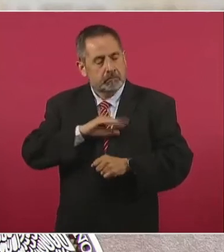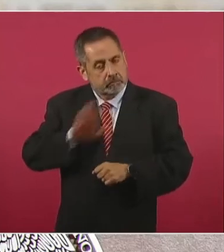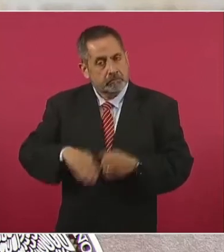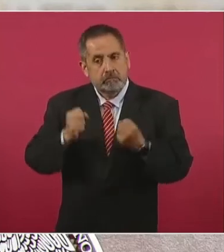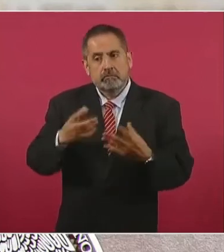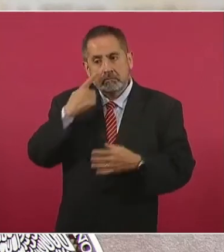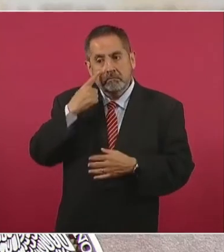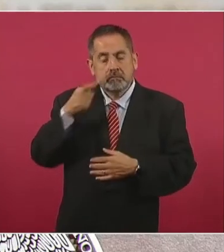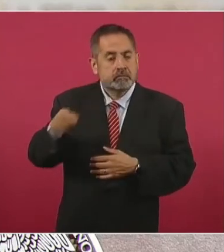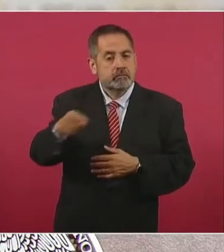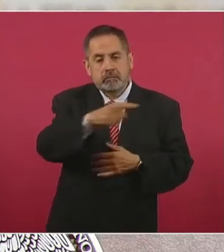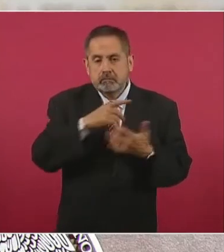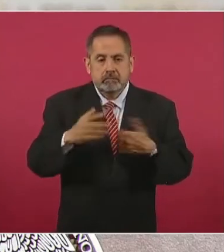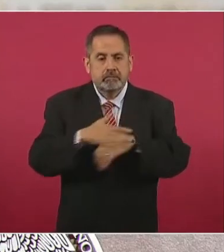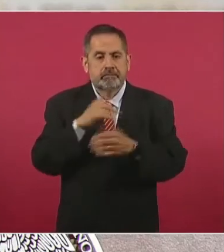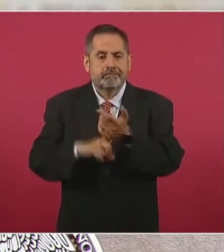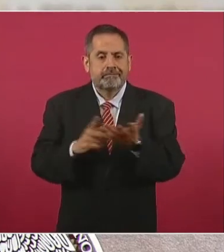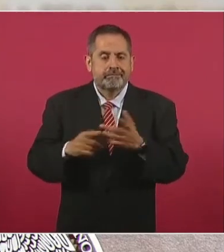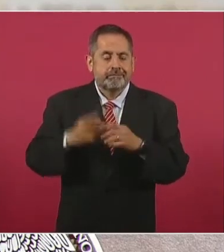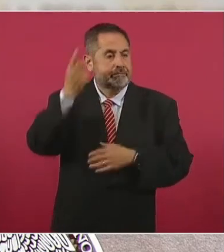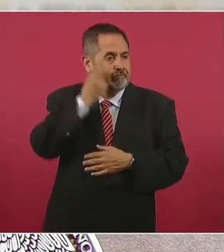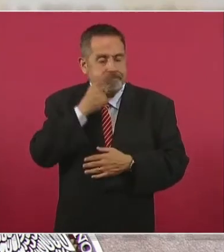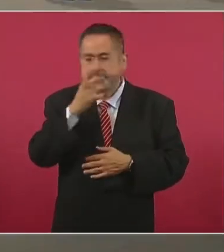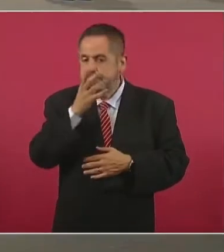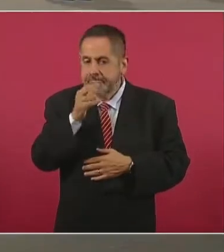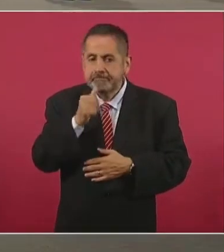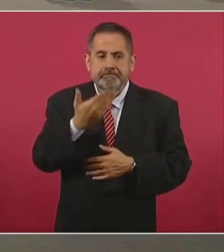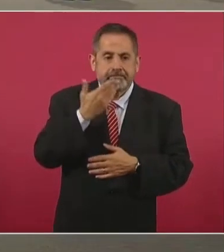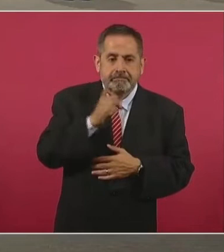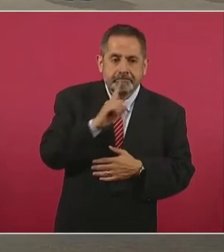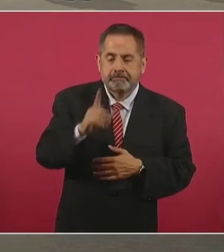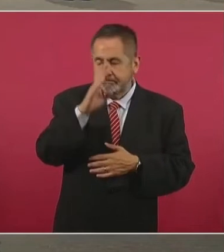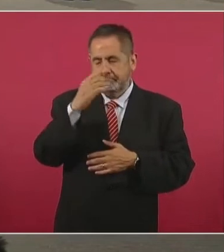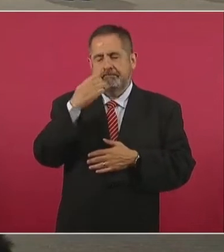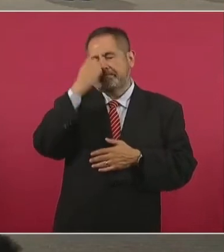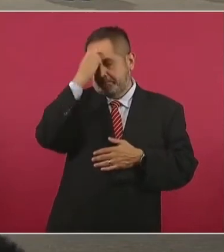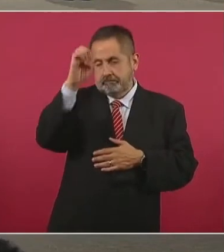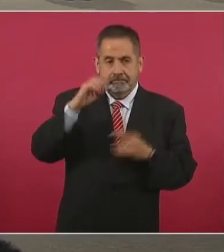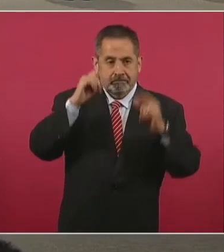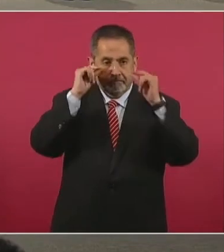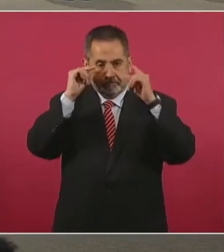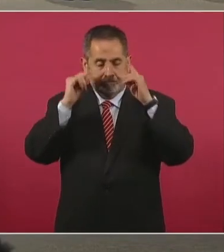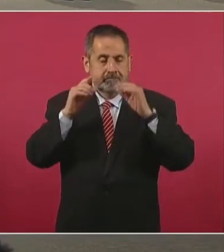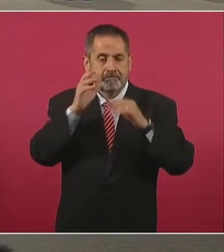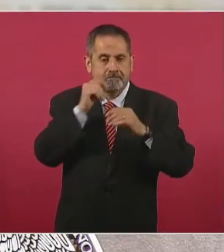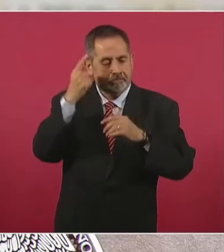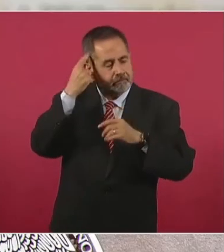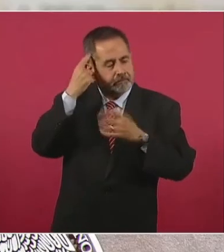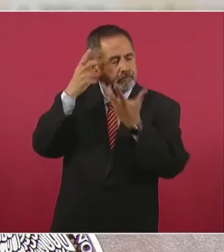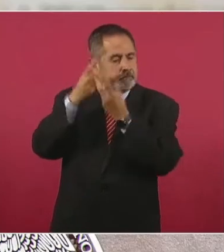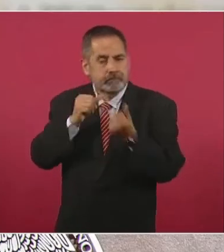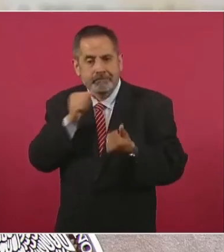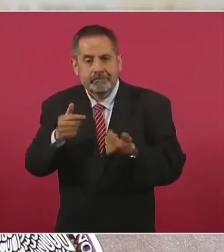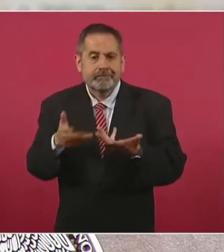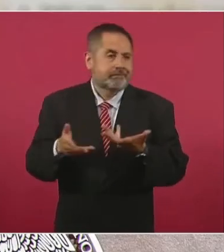varios, derivados de la privación del sueño, la desalineación circadiana ya mencionada y las condiciones